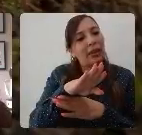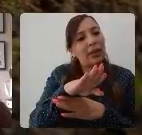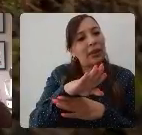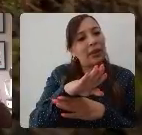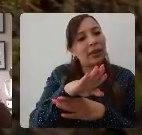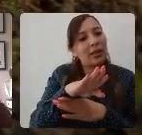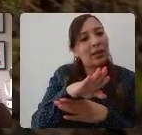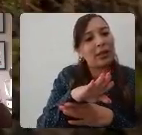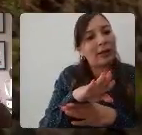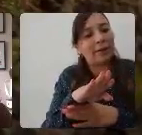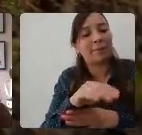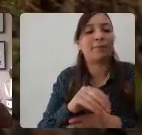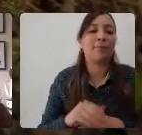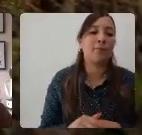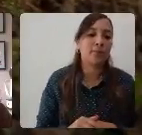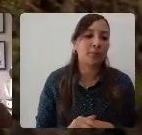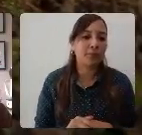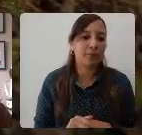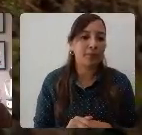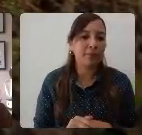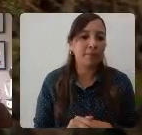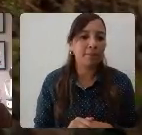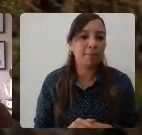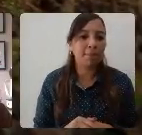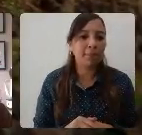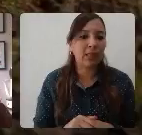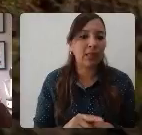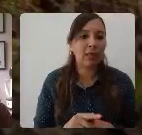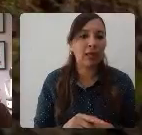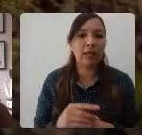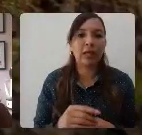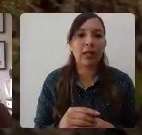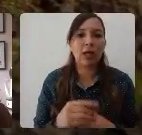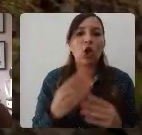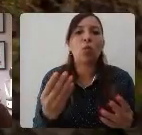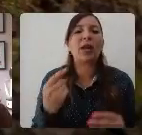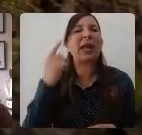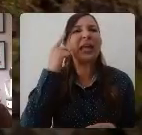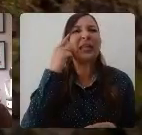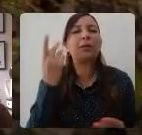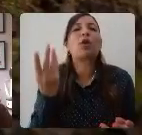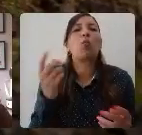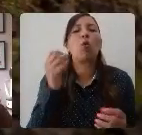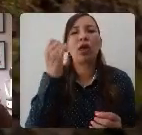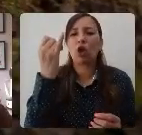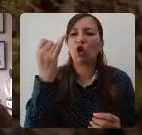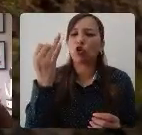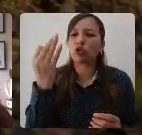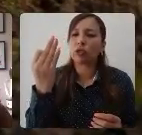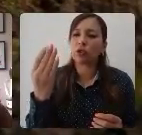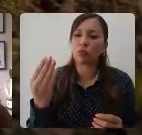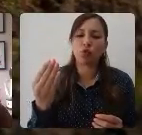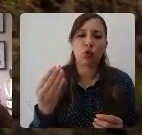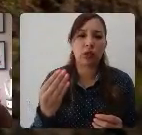están comenzando a viajar nuevamente por otro lado ve opciones cada vez más específicas de hecho dentro del turismo